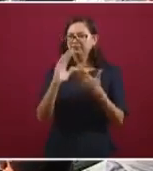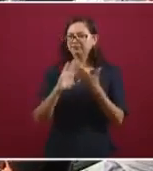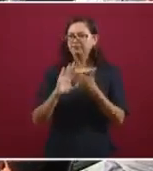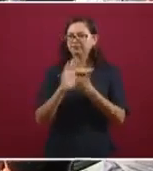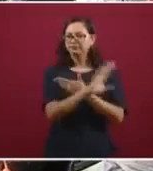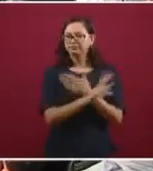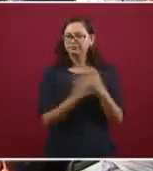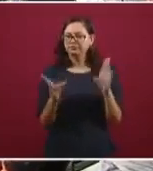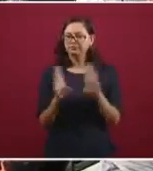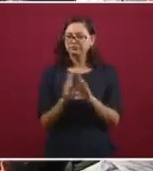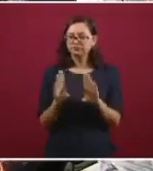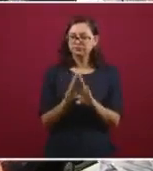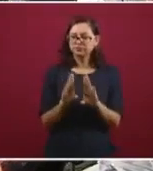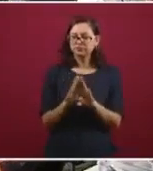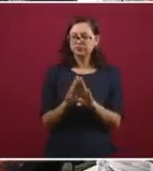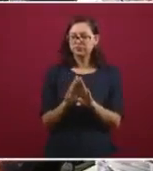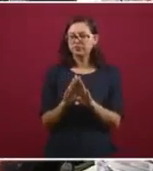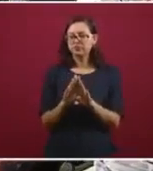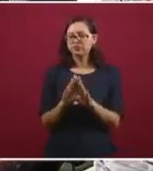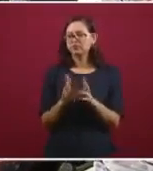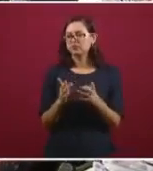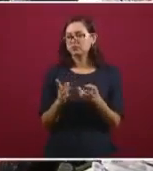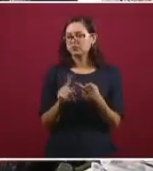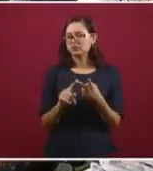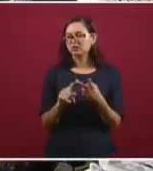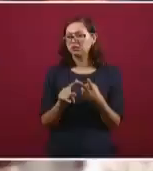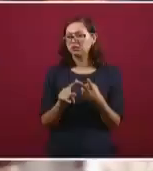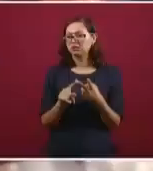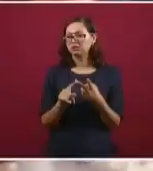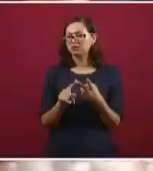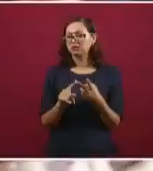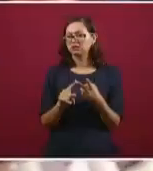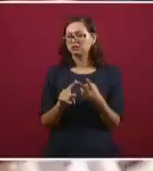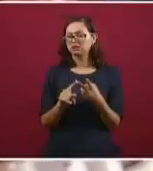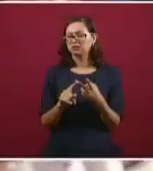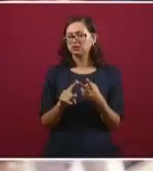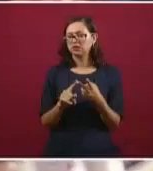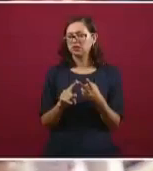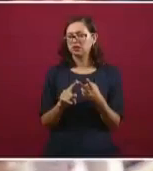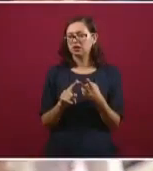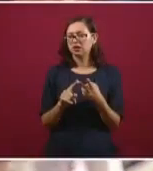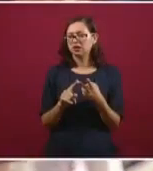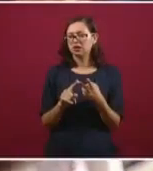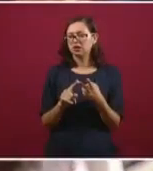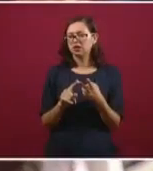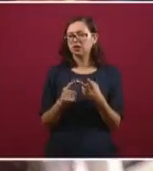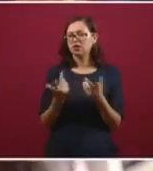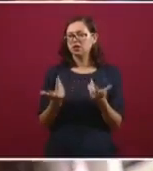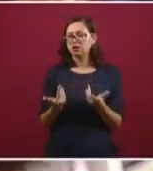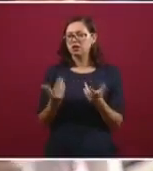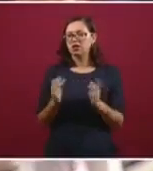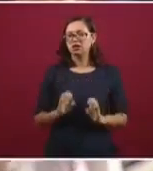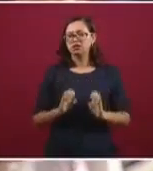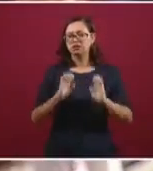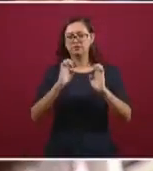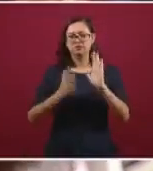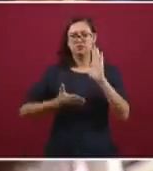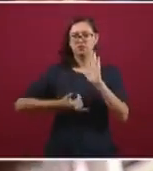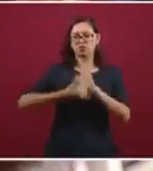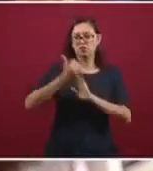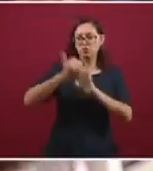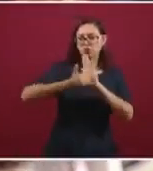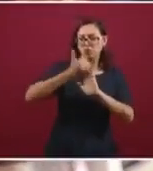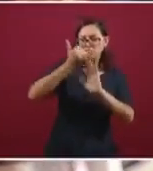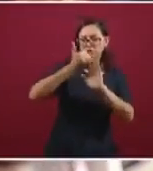si nos pudiera el general Lucio también decir un poquito de cómo va el avance en construcción de instalaciones para la Guardia Nacional, que ha